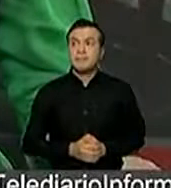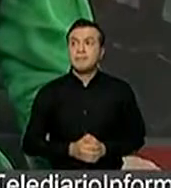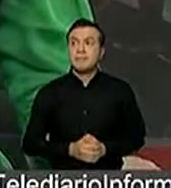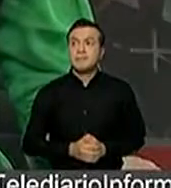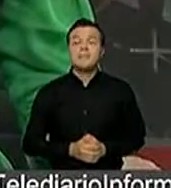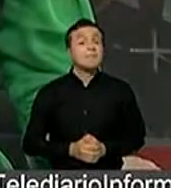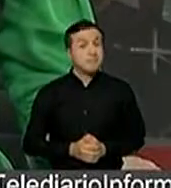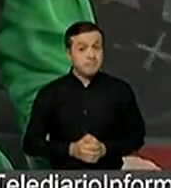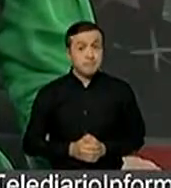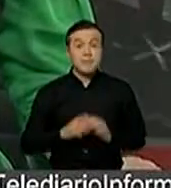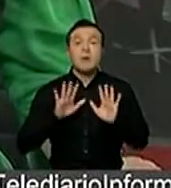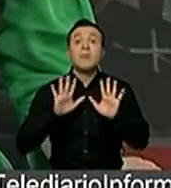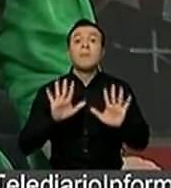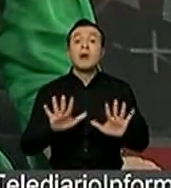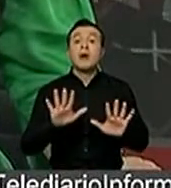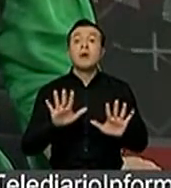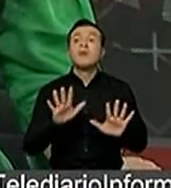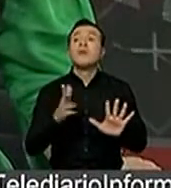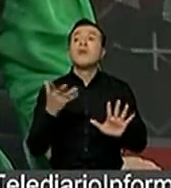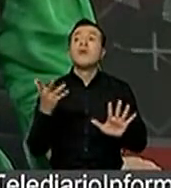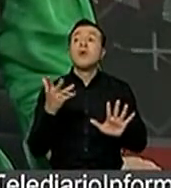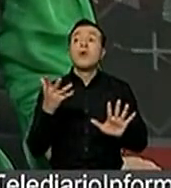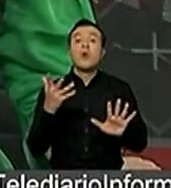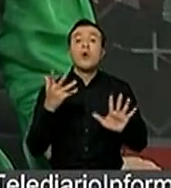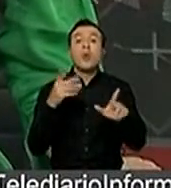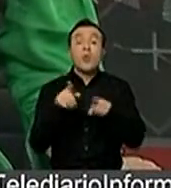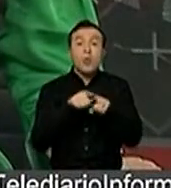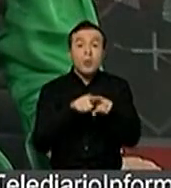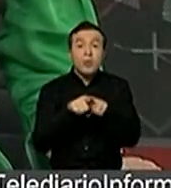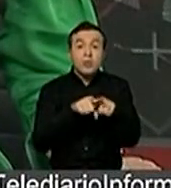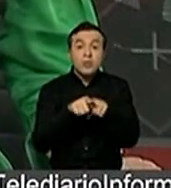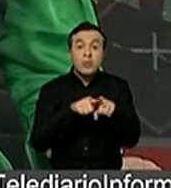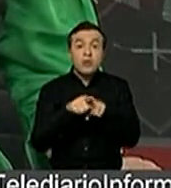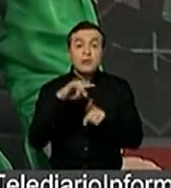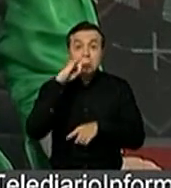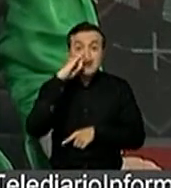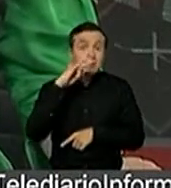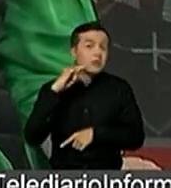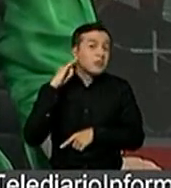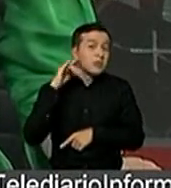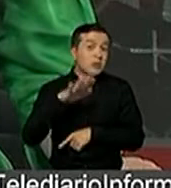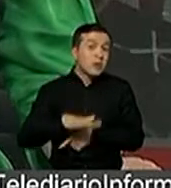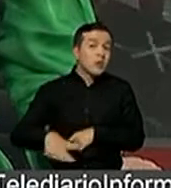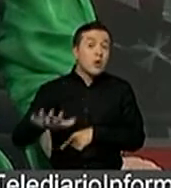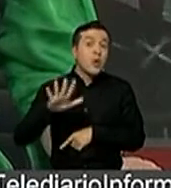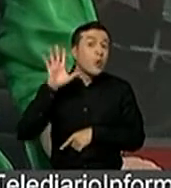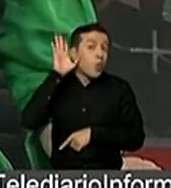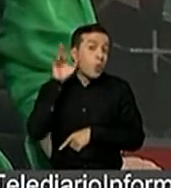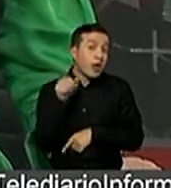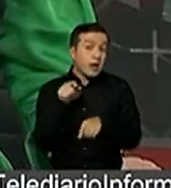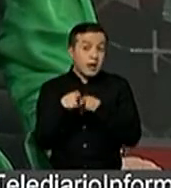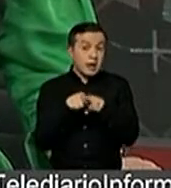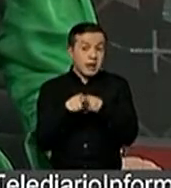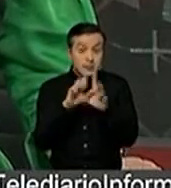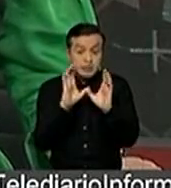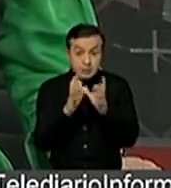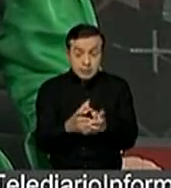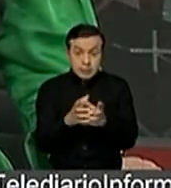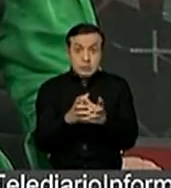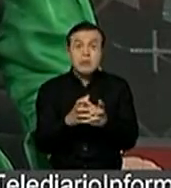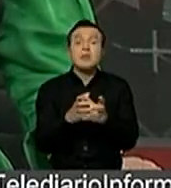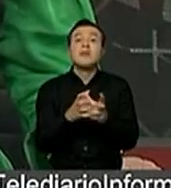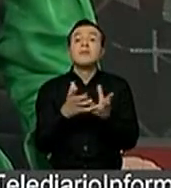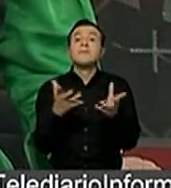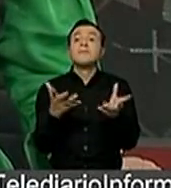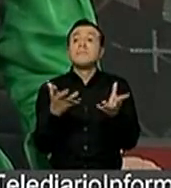Y el paro nacional impidió que finalicen los Juegos Nacionales de Menores que se cumplían en la ciudad de Cuenca. Esto provocó que las